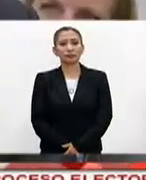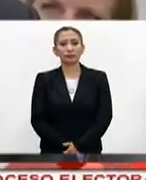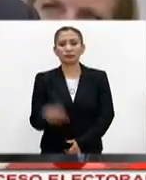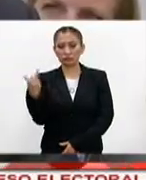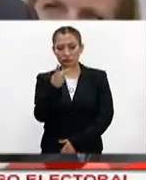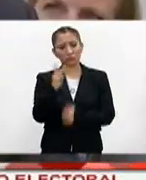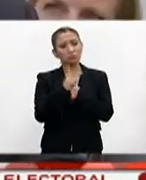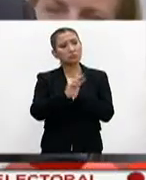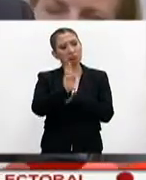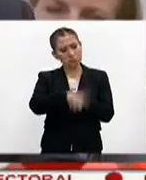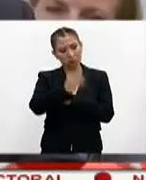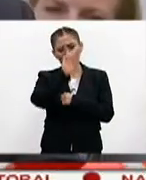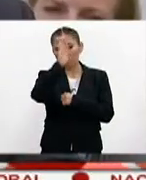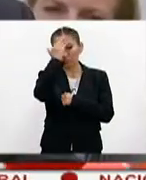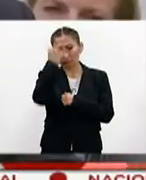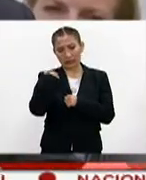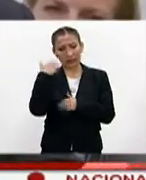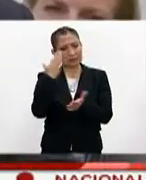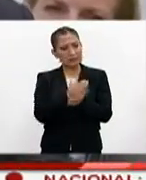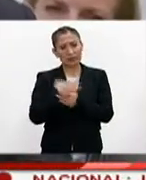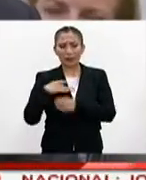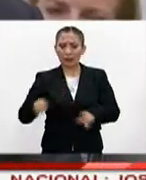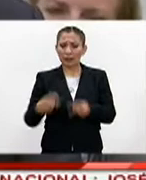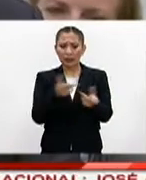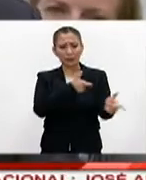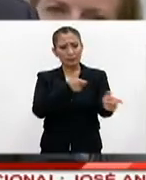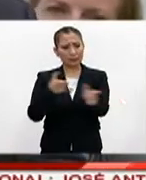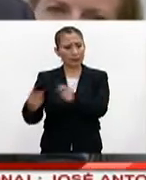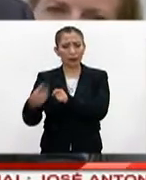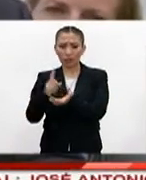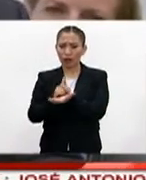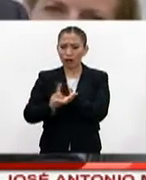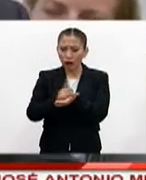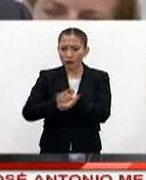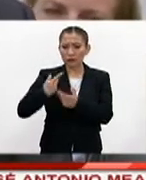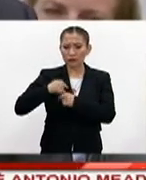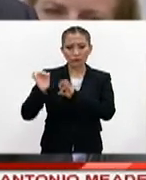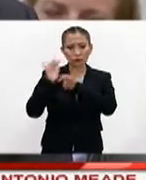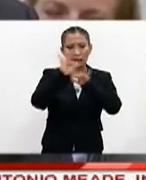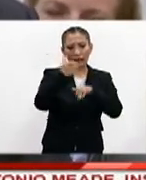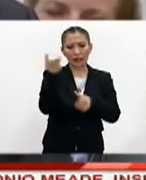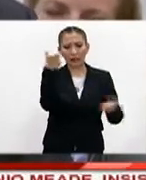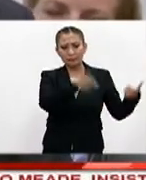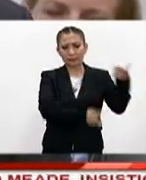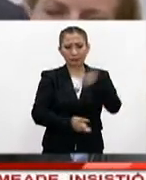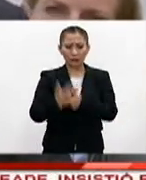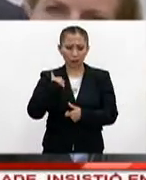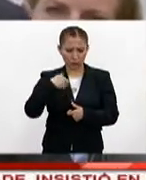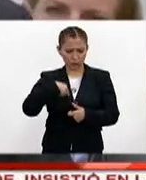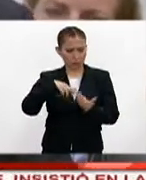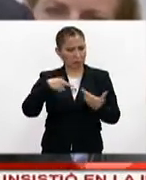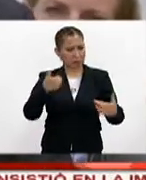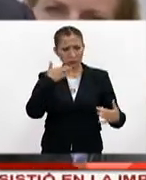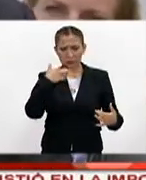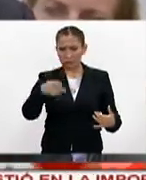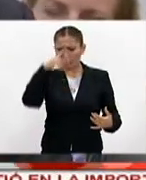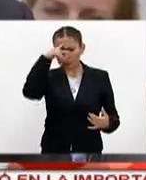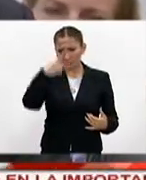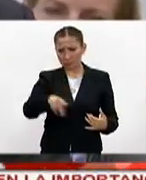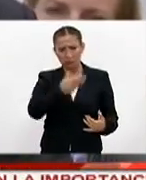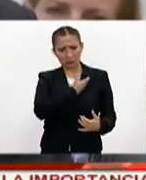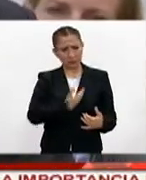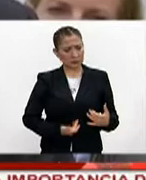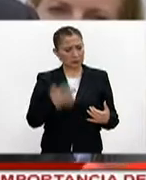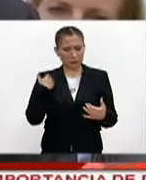Ambos países reconocemos la necesidad de detener el flujo de armas ilegales, drogas, personas y efectivo. Tengo una gran relación con el presidente de México,